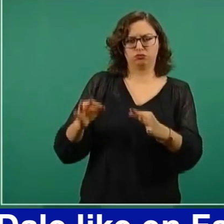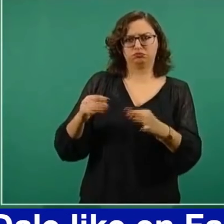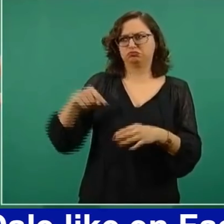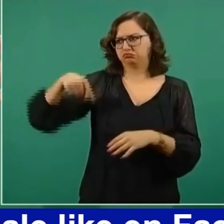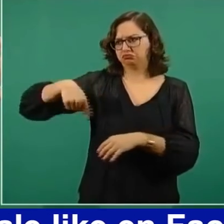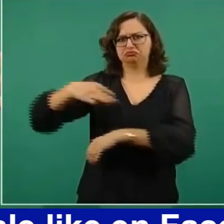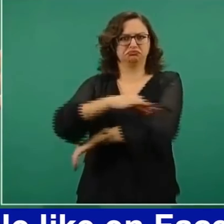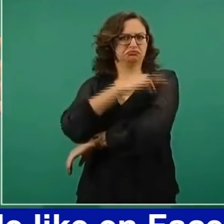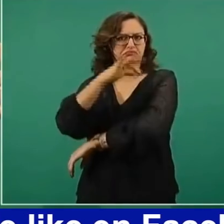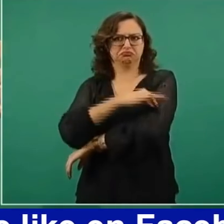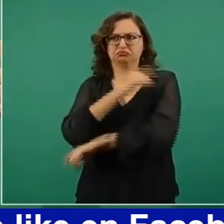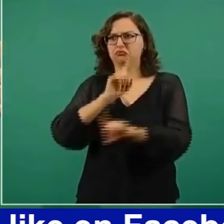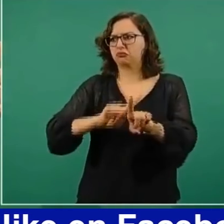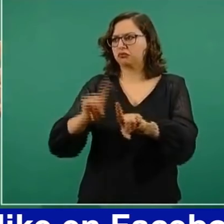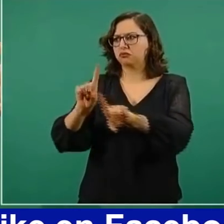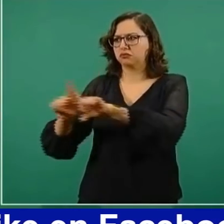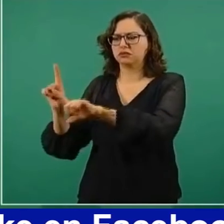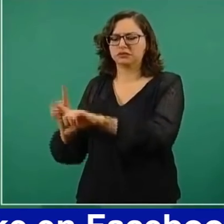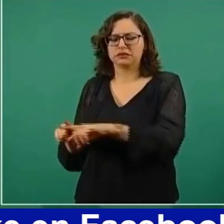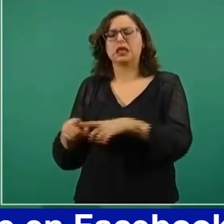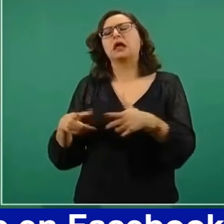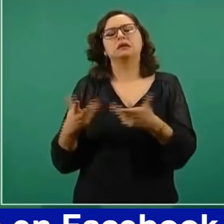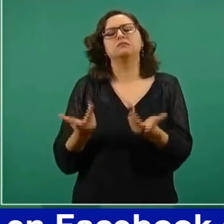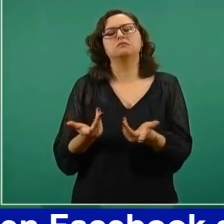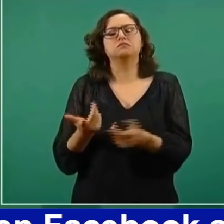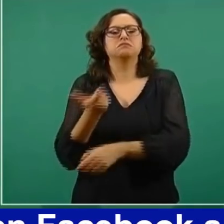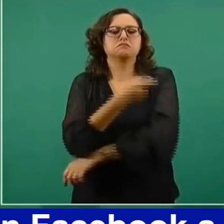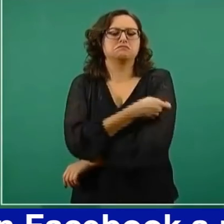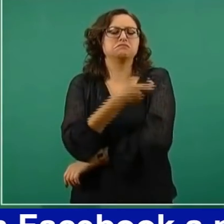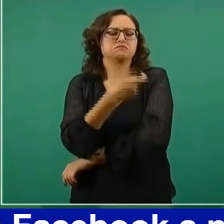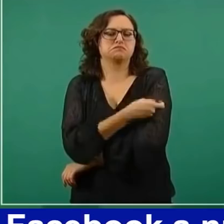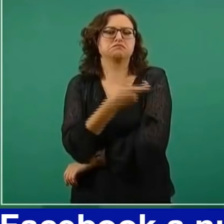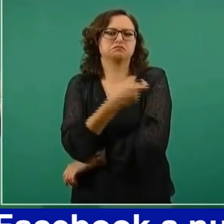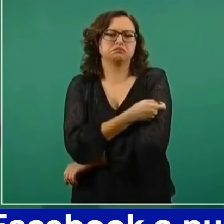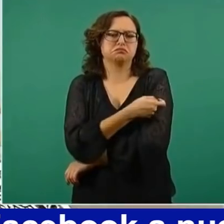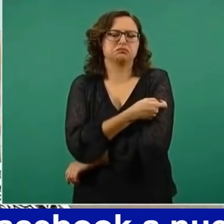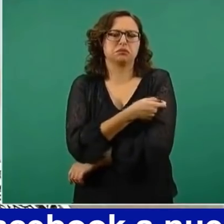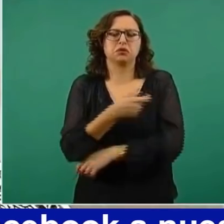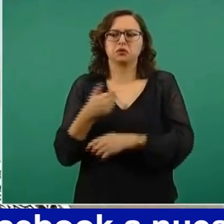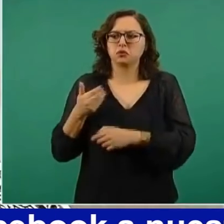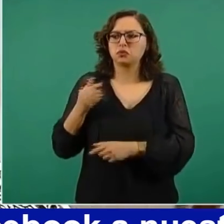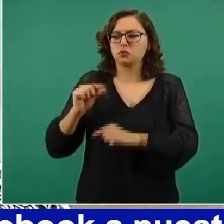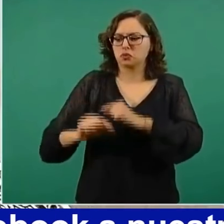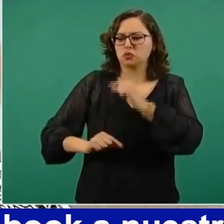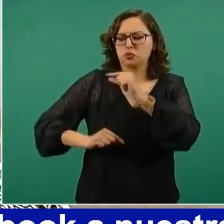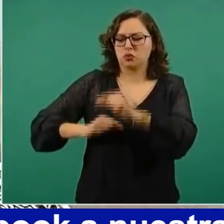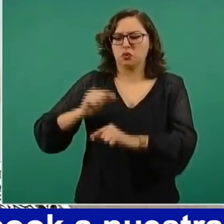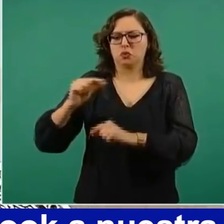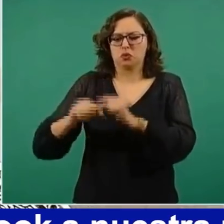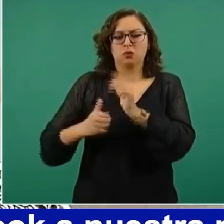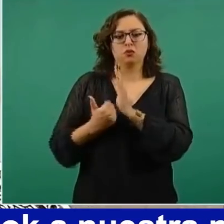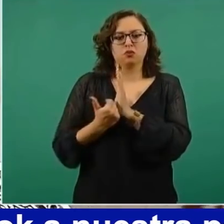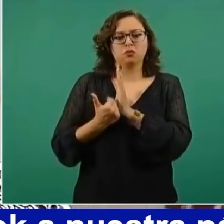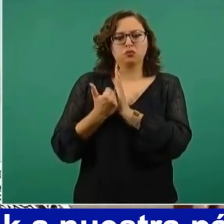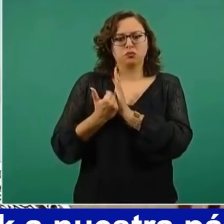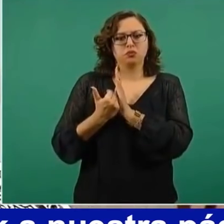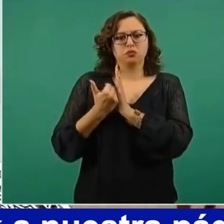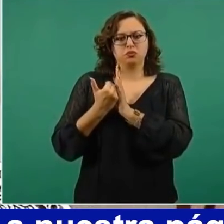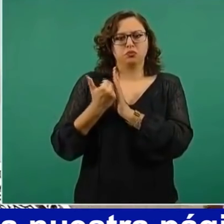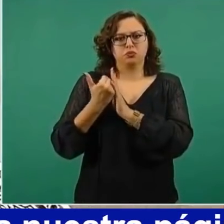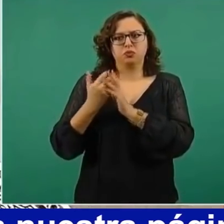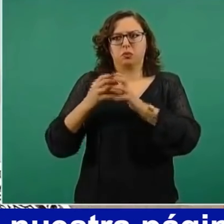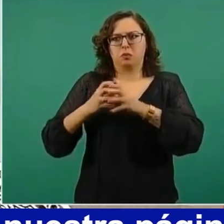capacidad. Ciertamente eran menos vacunas las que se necesitaban en ese tiempo y progresivamente el programa de vacunación fue ampliando